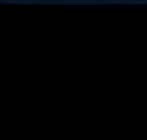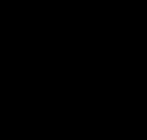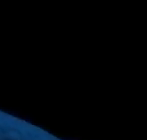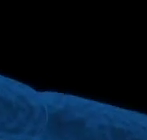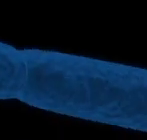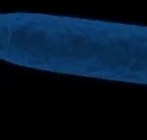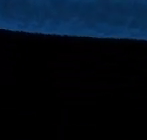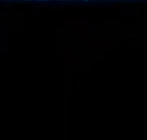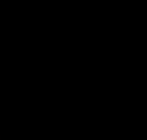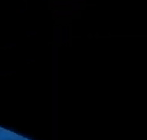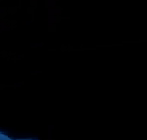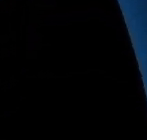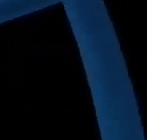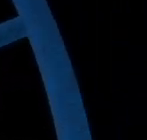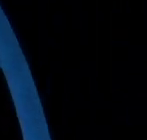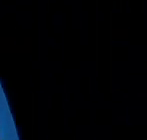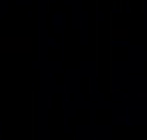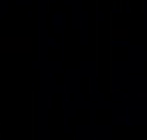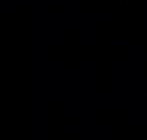y